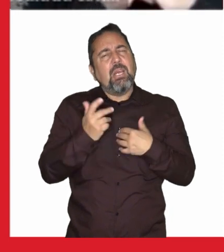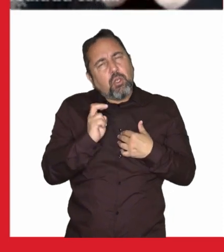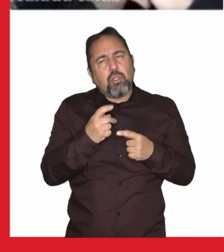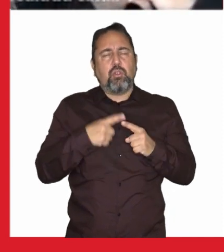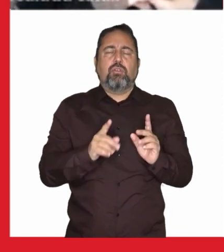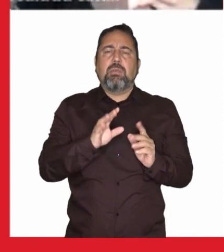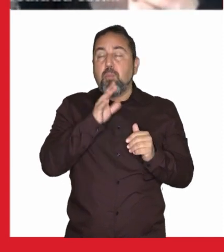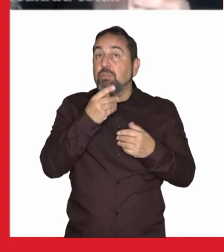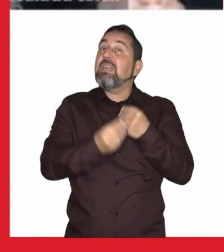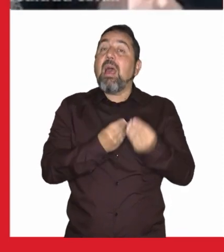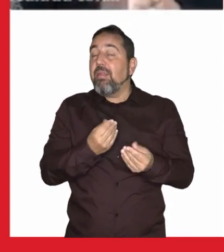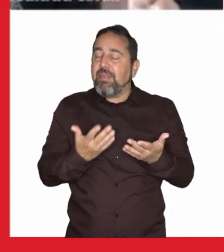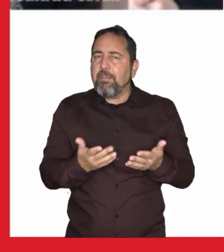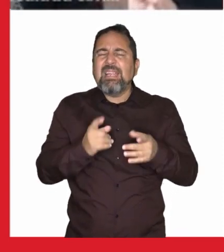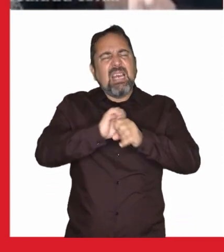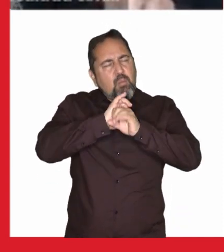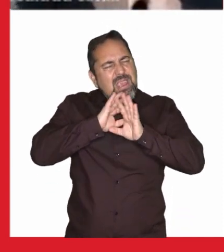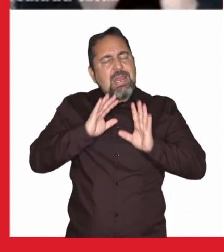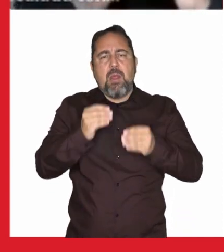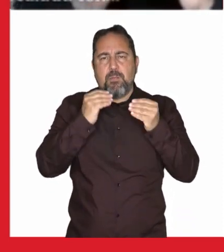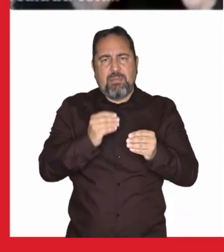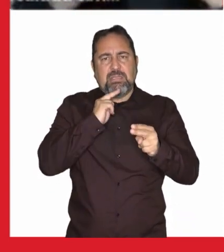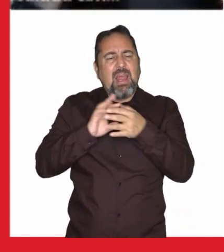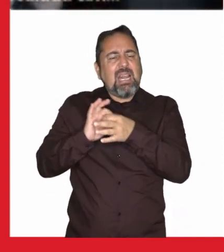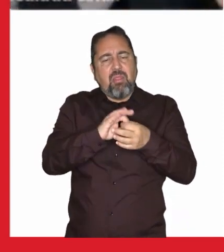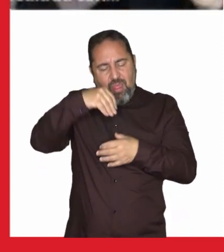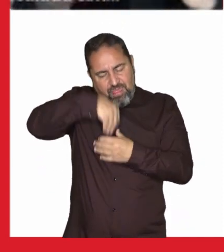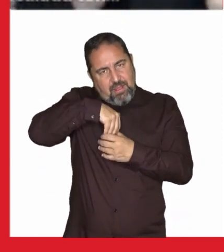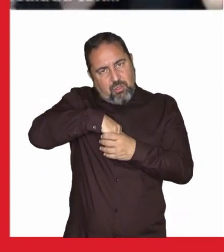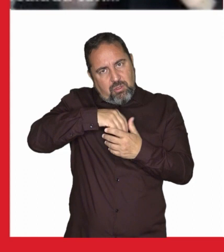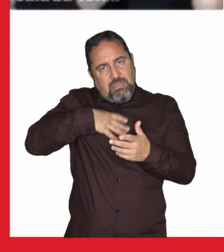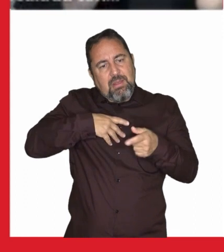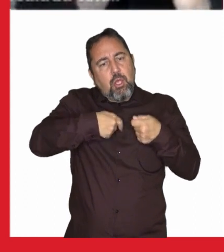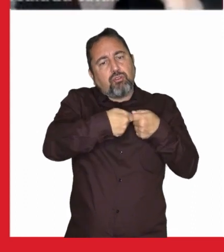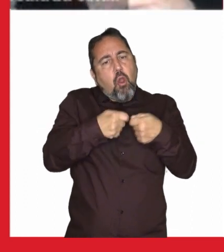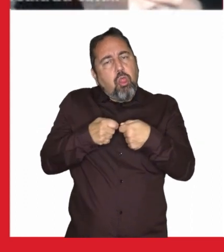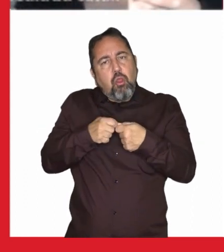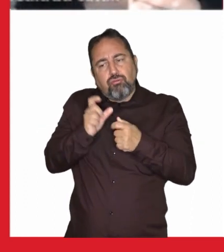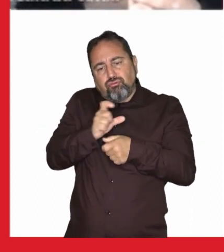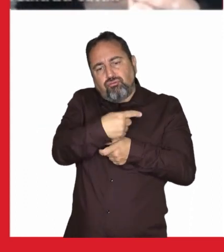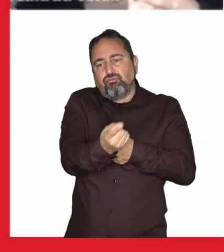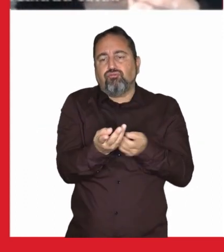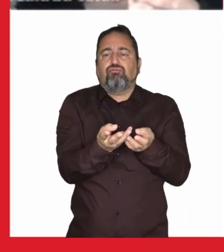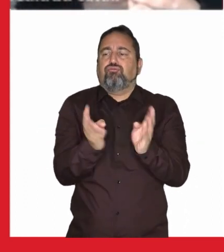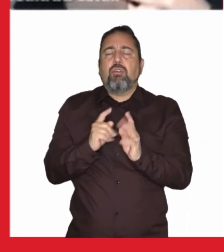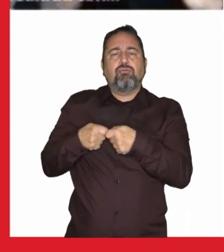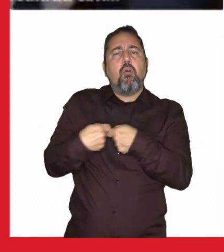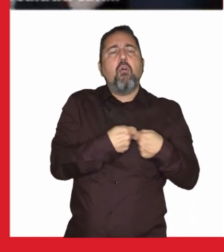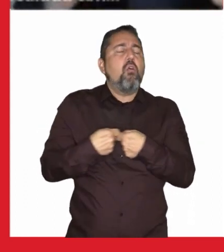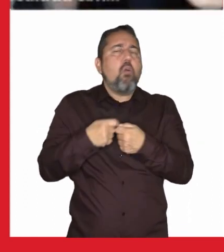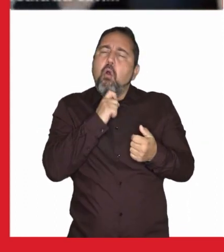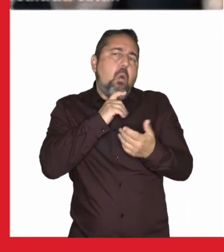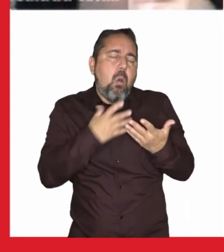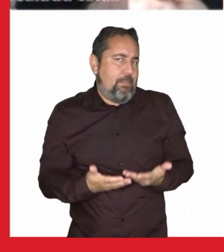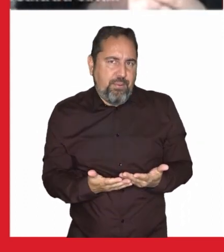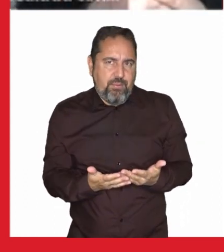acuerdo? Otra cosa para la que se hace esto es para definir bien cómo quieren ser las relaciones internas entre las socias y los socios. ¿De acuerdo? Cómo se